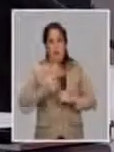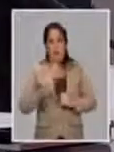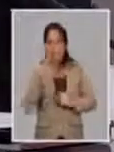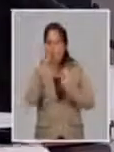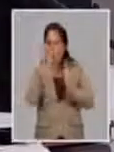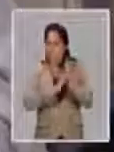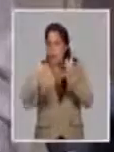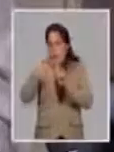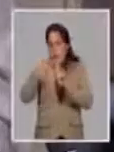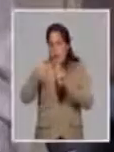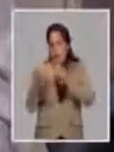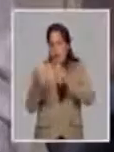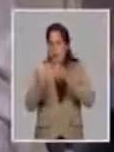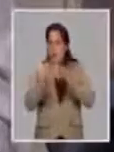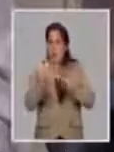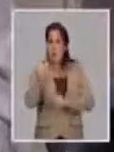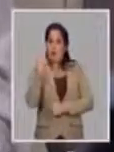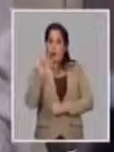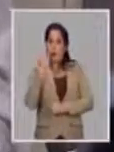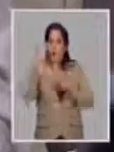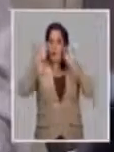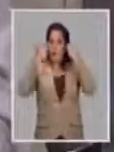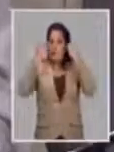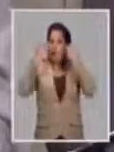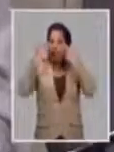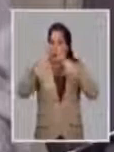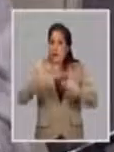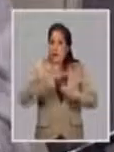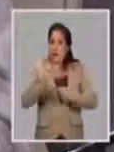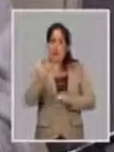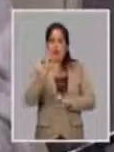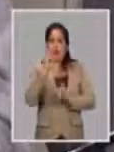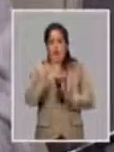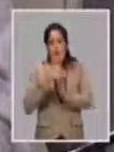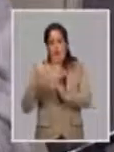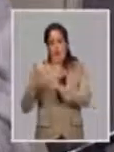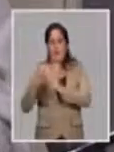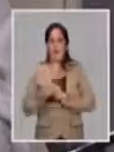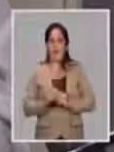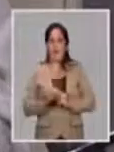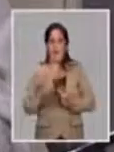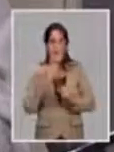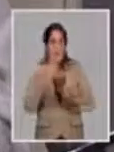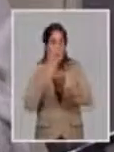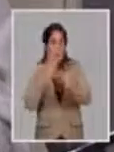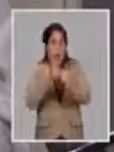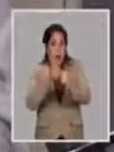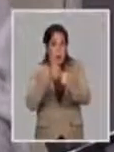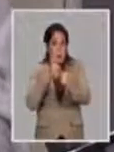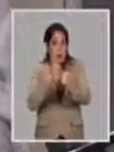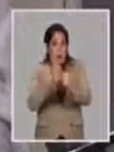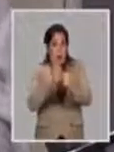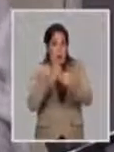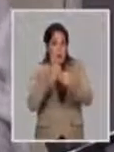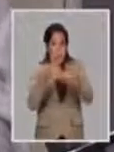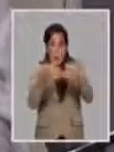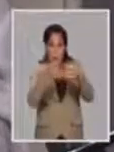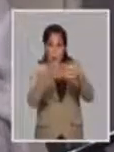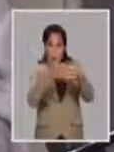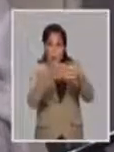la Nosotros hace un mes y medio más aproximadamente tomamos la decisión de dar la tercera dosis para incrementar sobre todo para